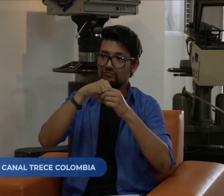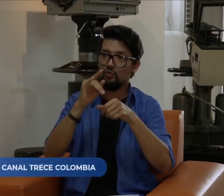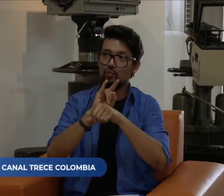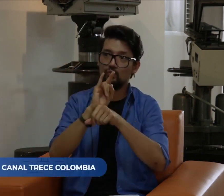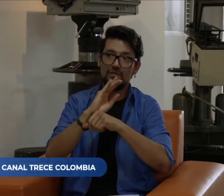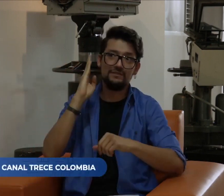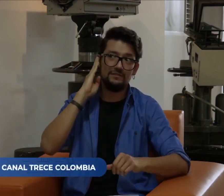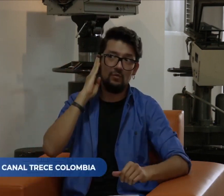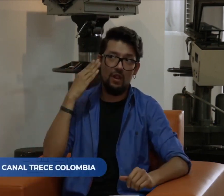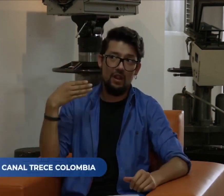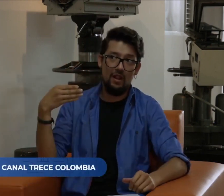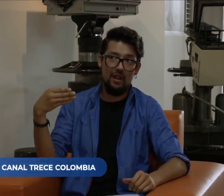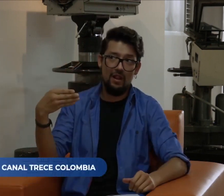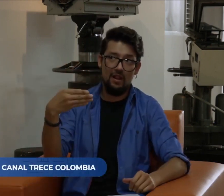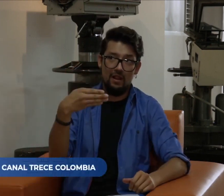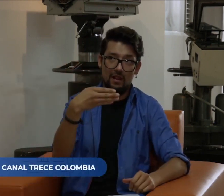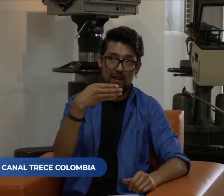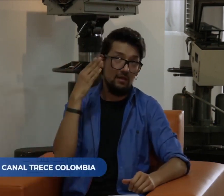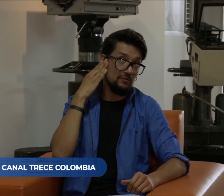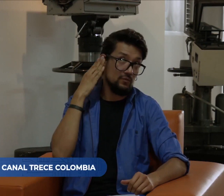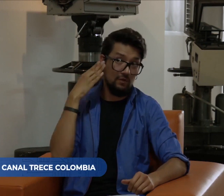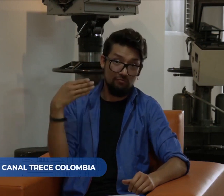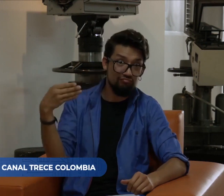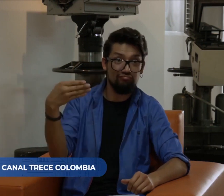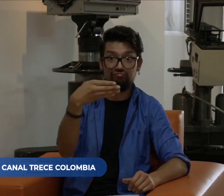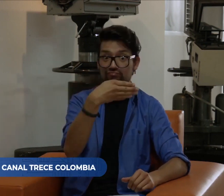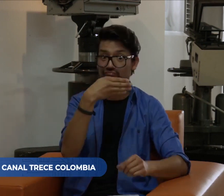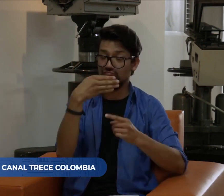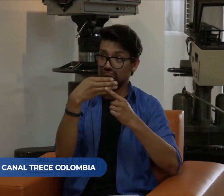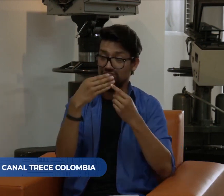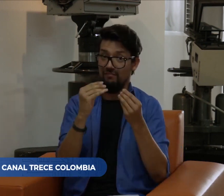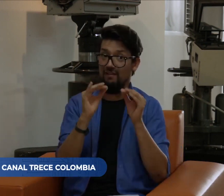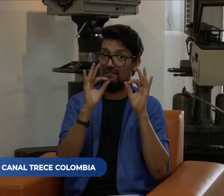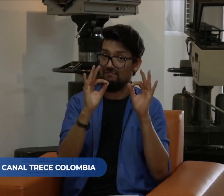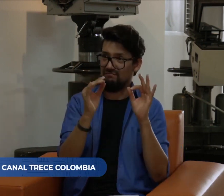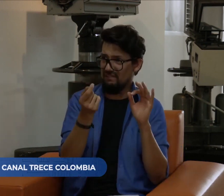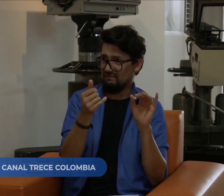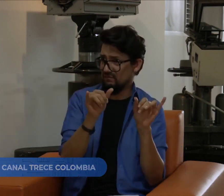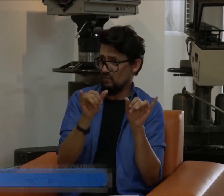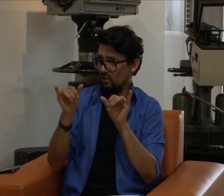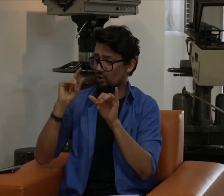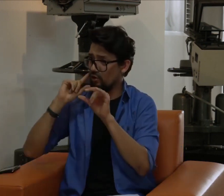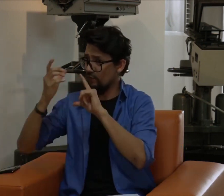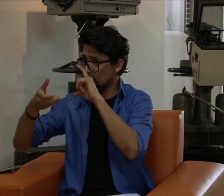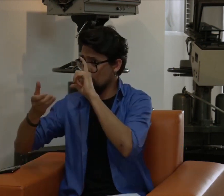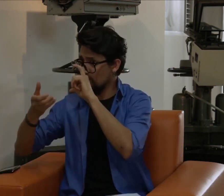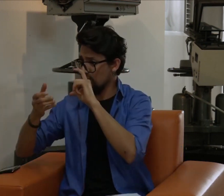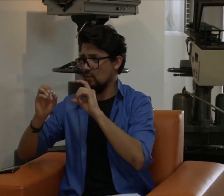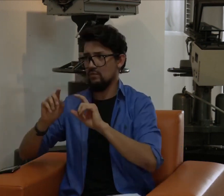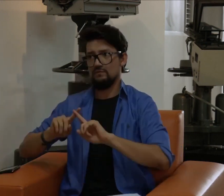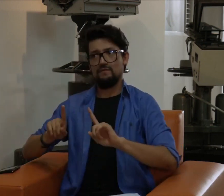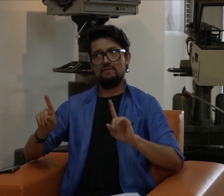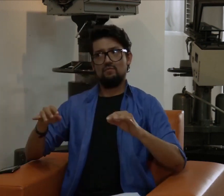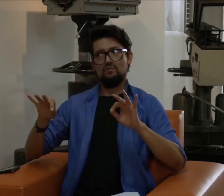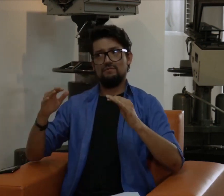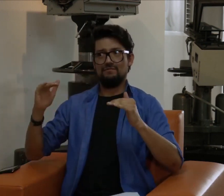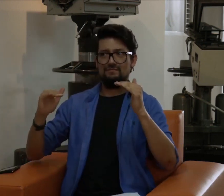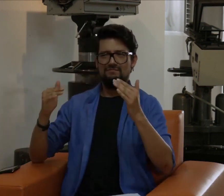sobre las fotografías con celulares. ¿Consideras que estos artefactos con su tecnología